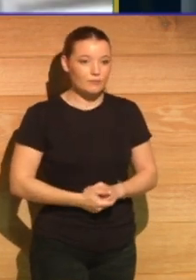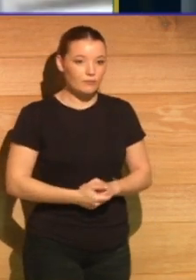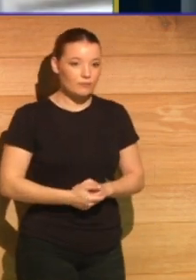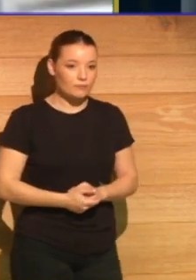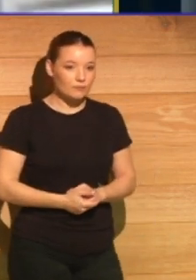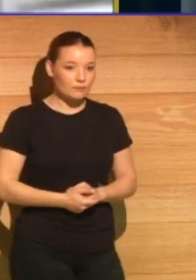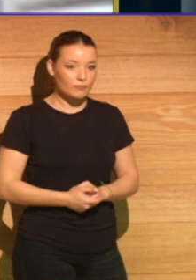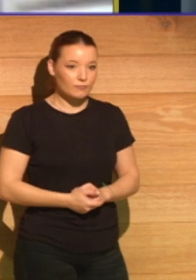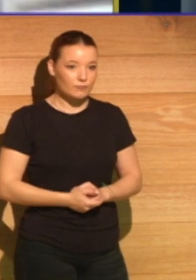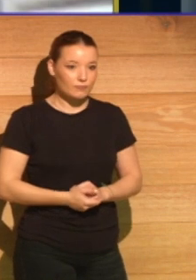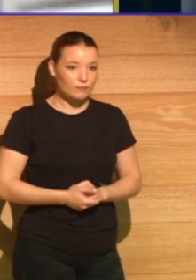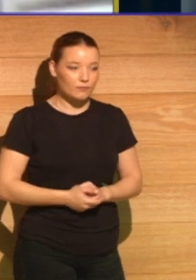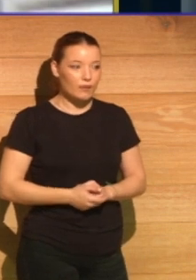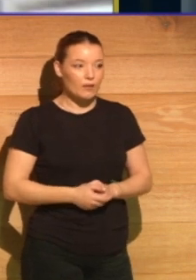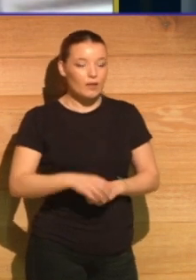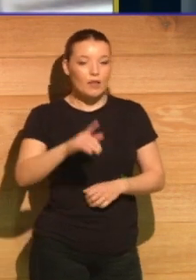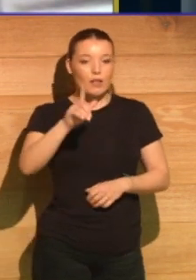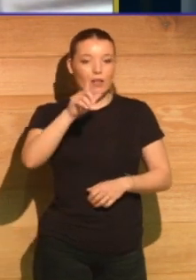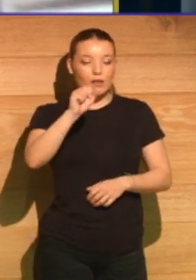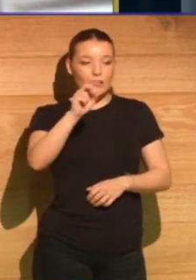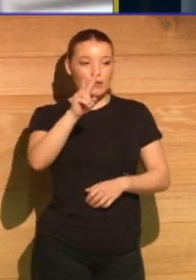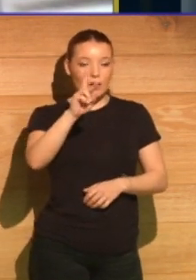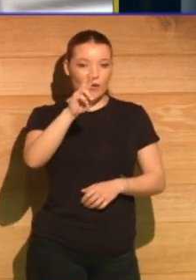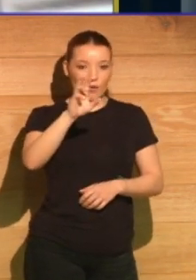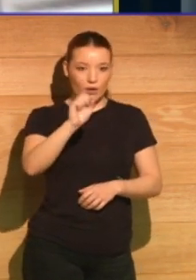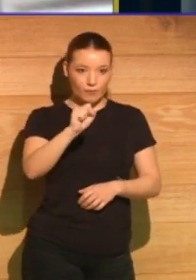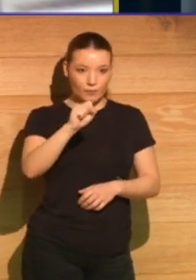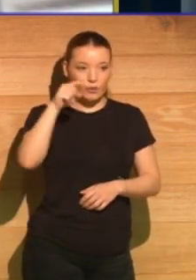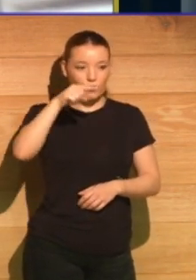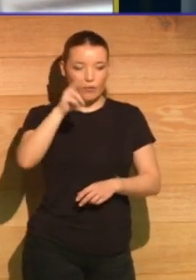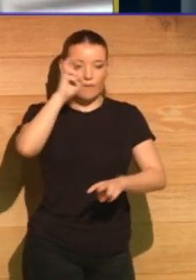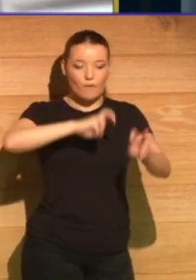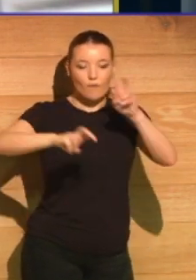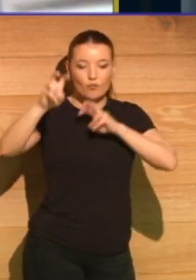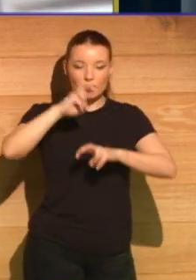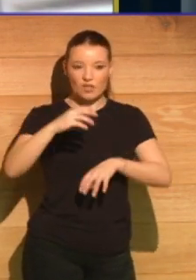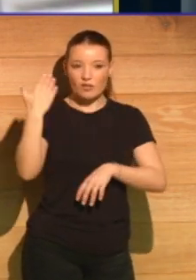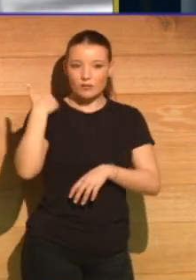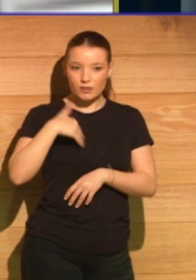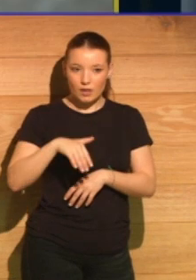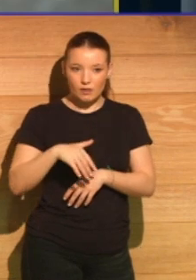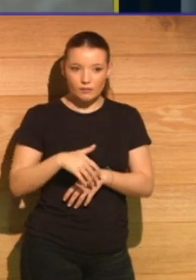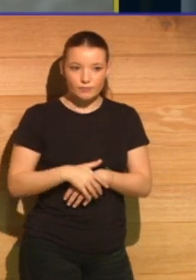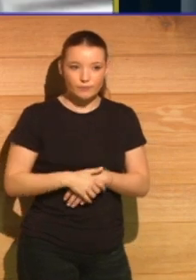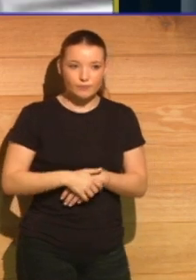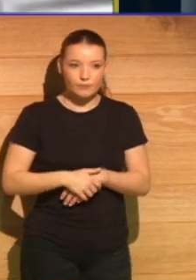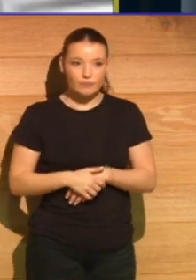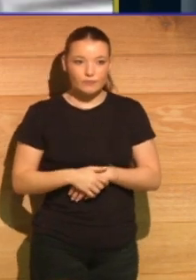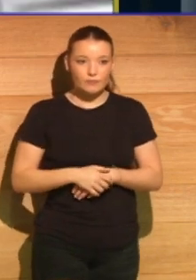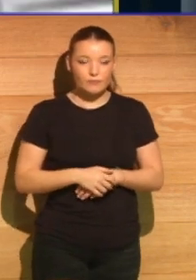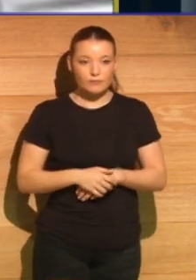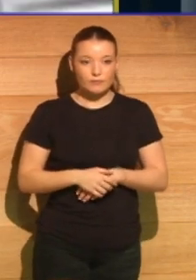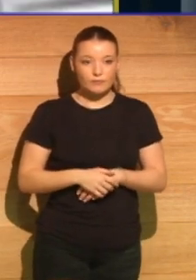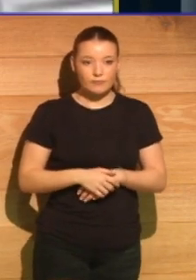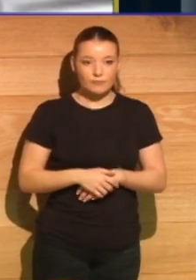Laura, ¿y tú qué has hecho esa búsqueda y que has ofrecido ahora a las niñas y a los